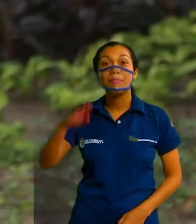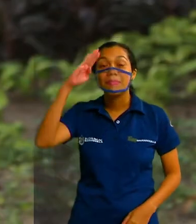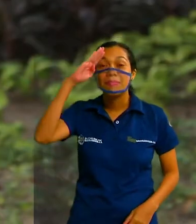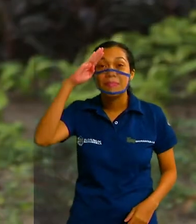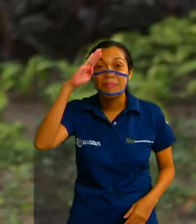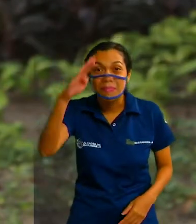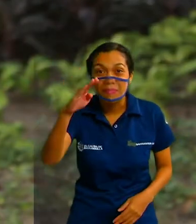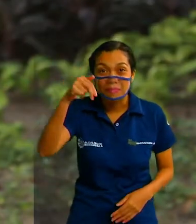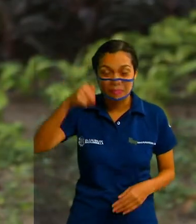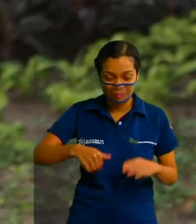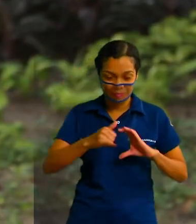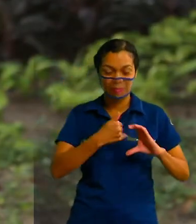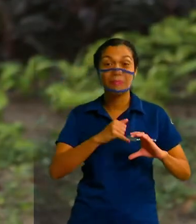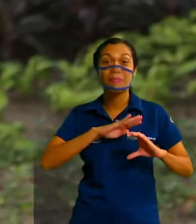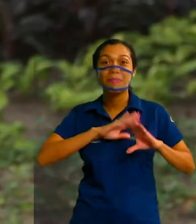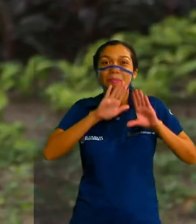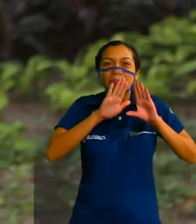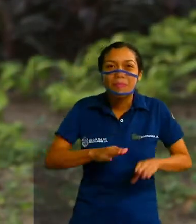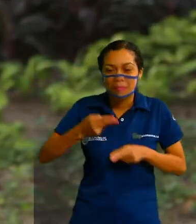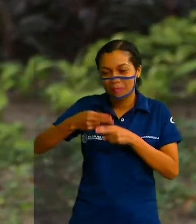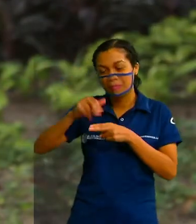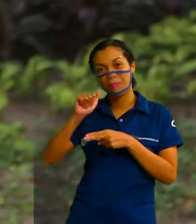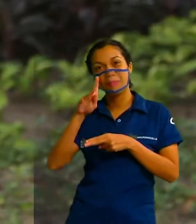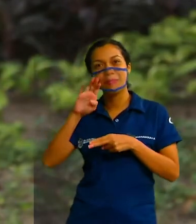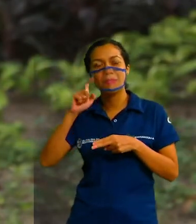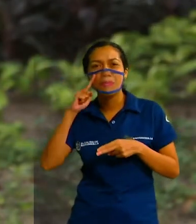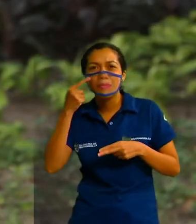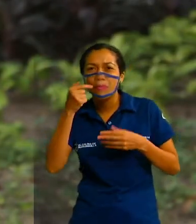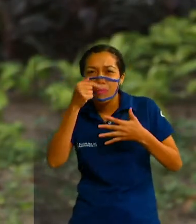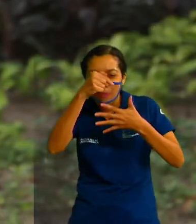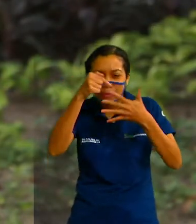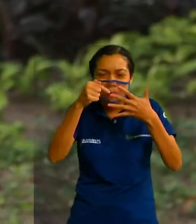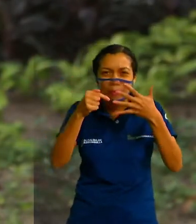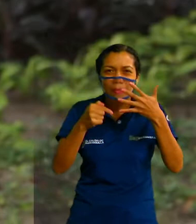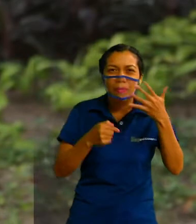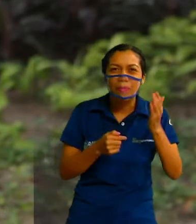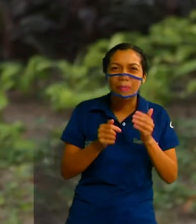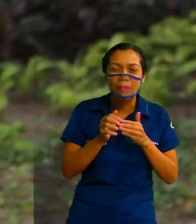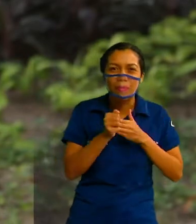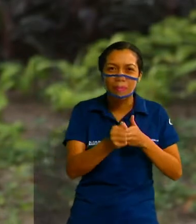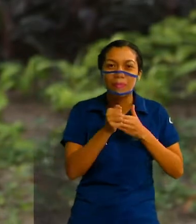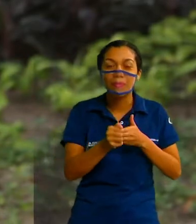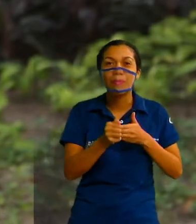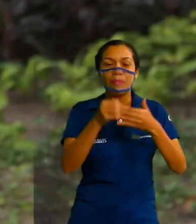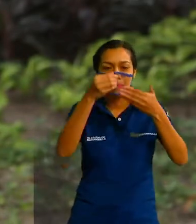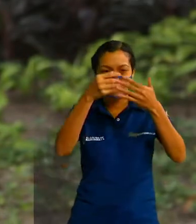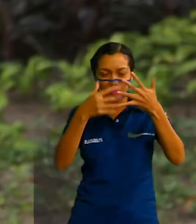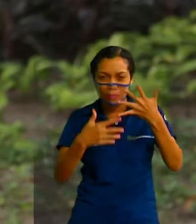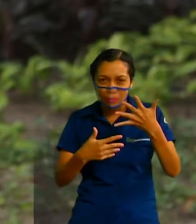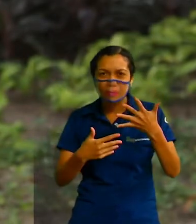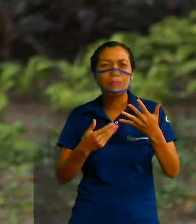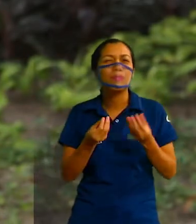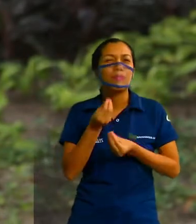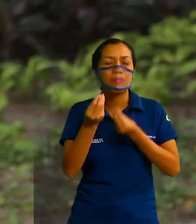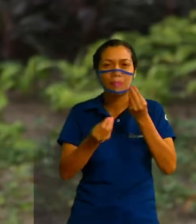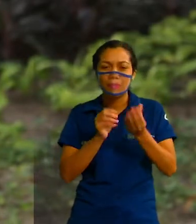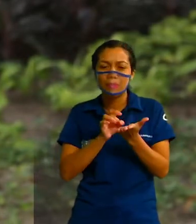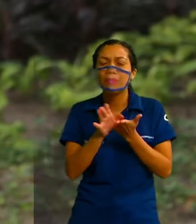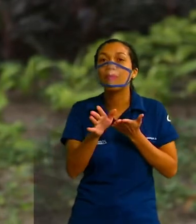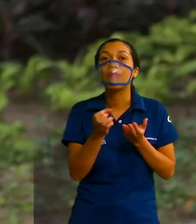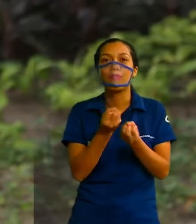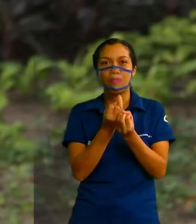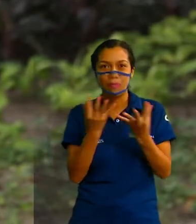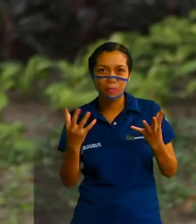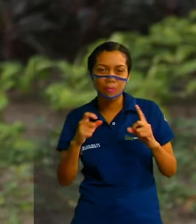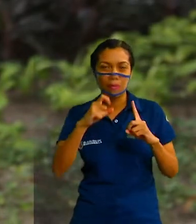Hola, en Alba podrás conocer y explorar toda la información siguiendo las instrucciones de cada menú que se te vaya presentando, usando los números o palabras